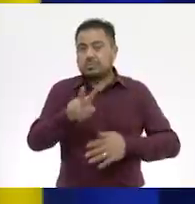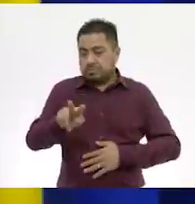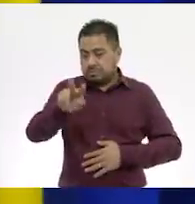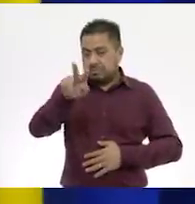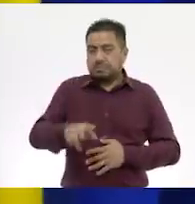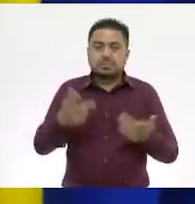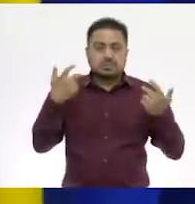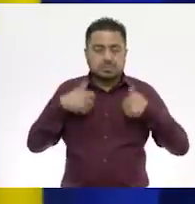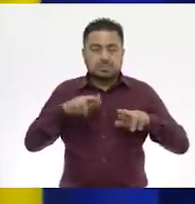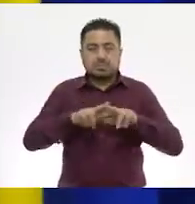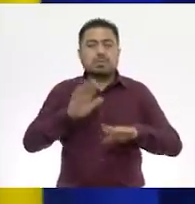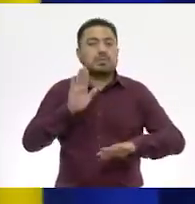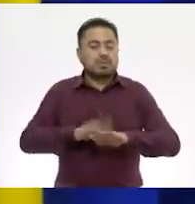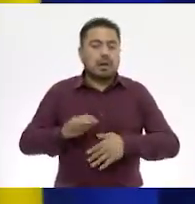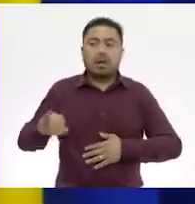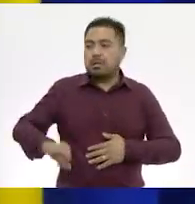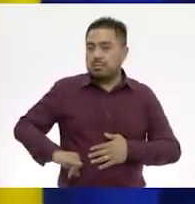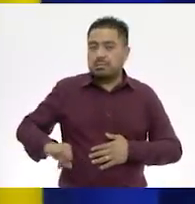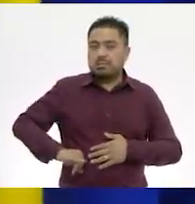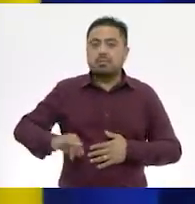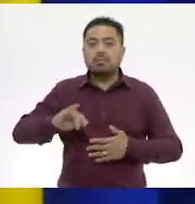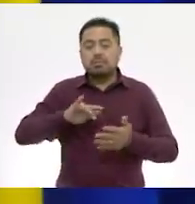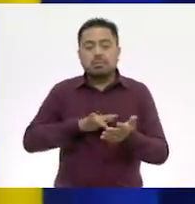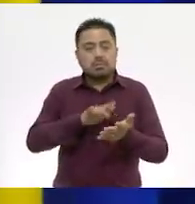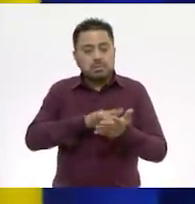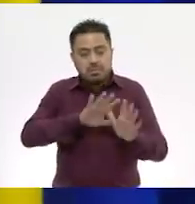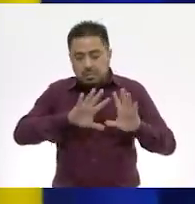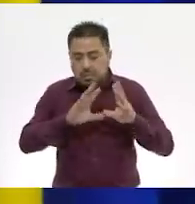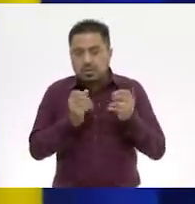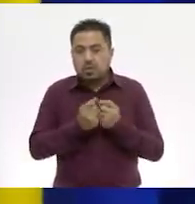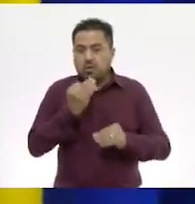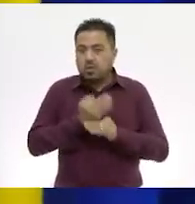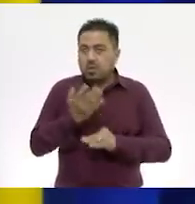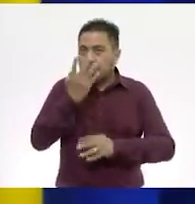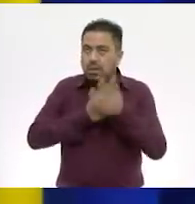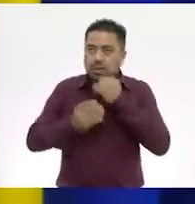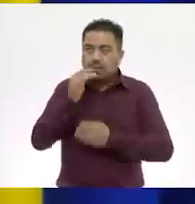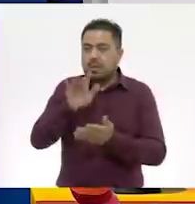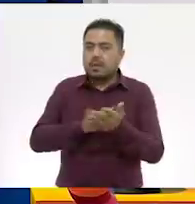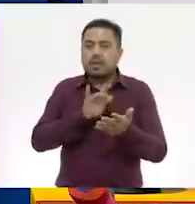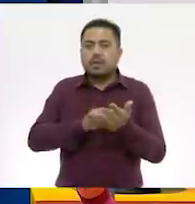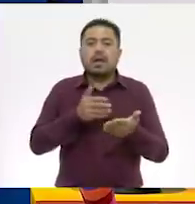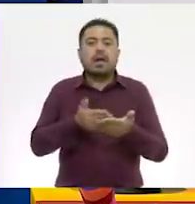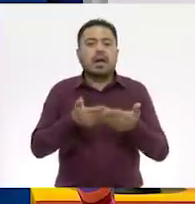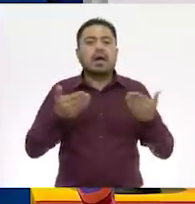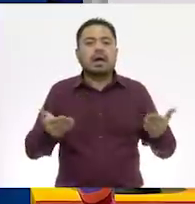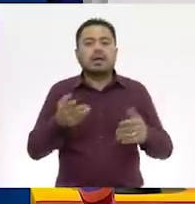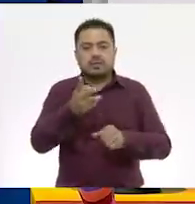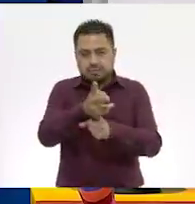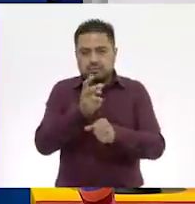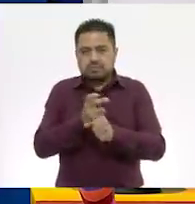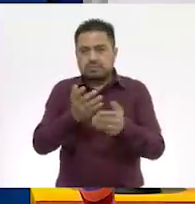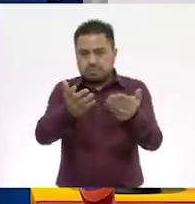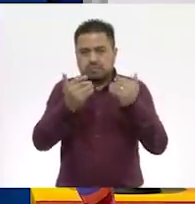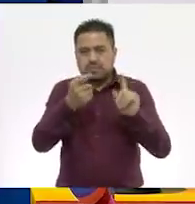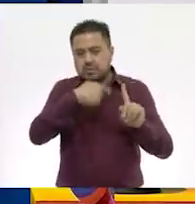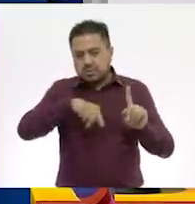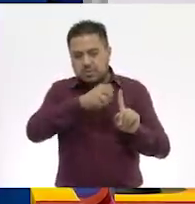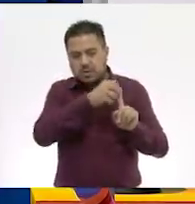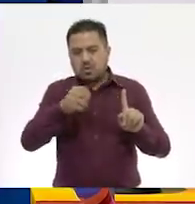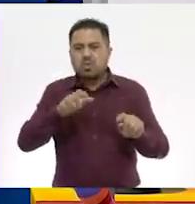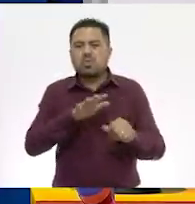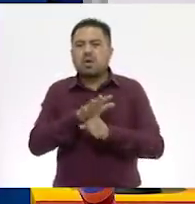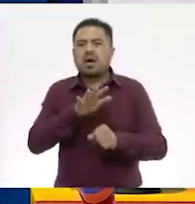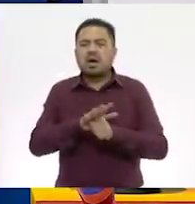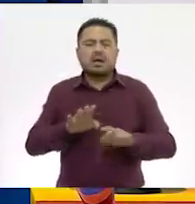verdad, profesor, está muy interesante. Apoya mucho todo lo que estamos aprendiendo. Ahora los invito a que organicemos cuáles